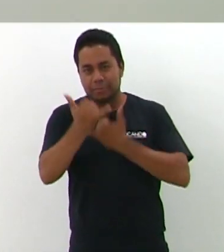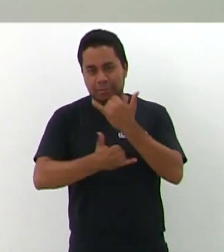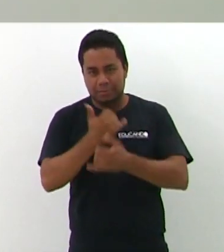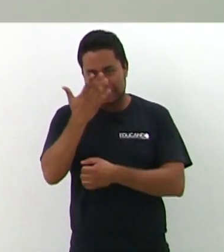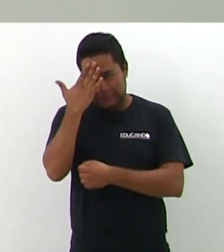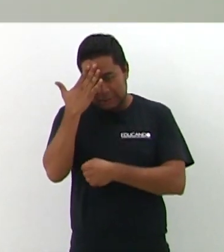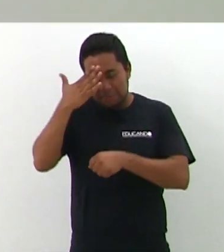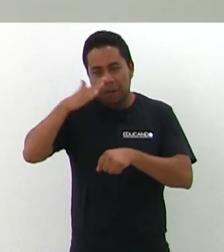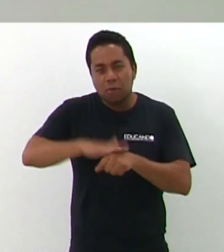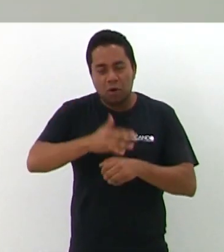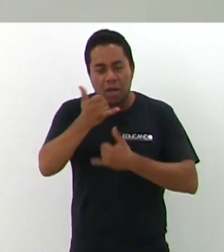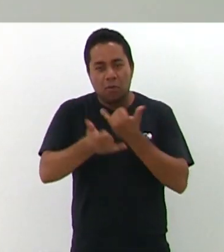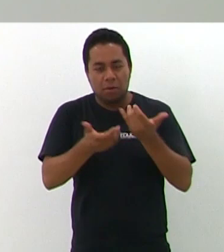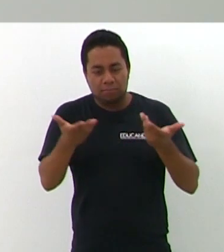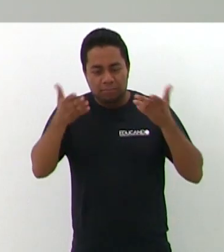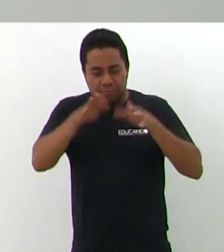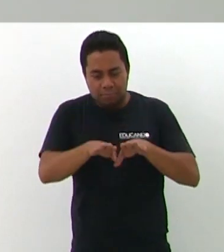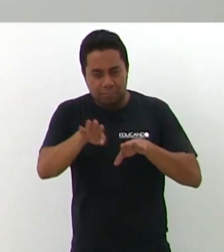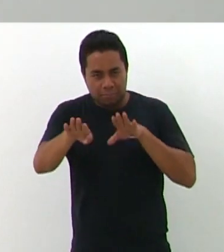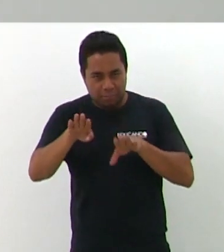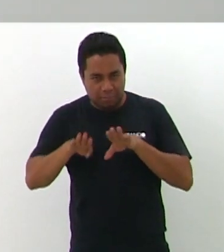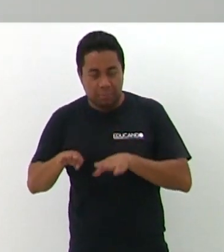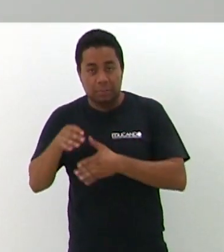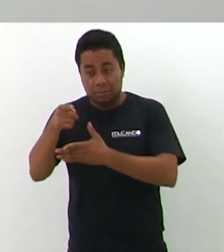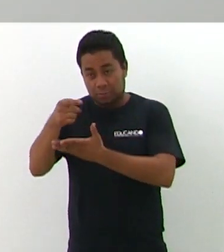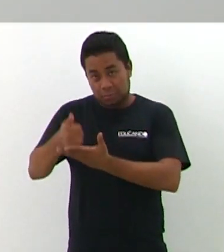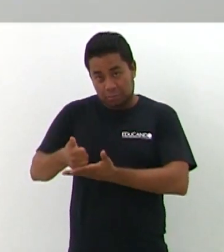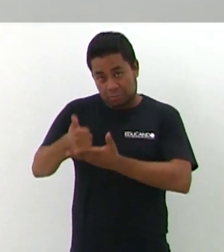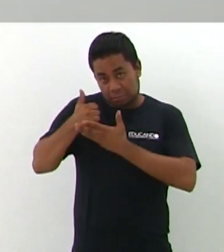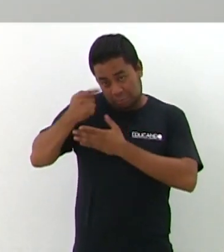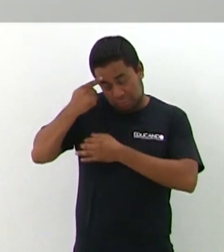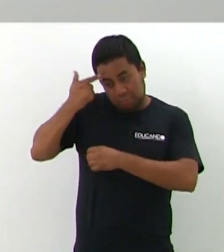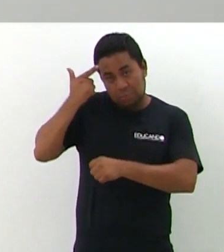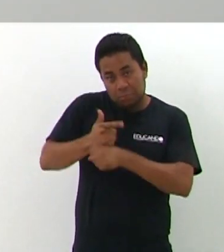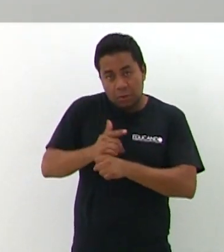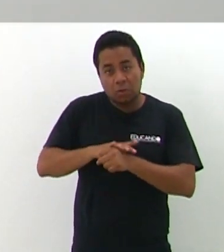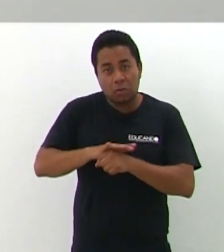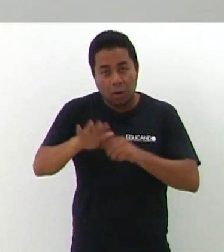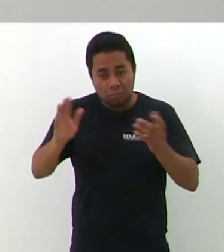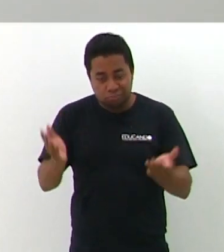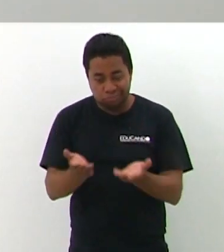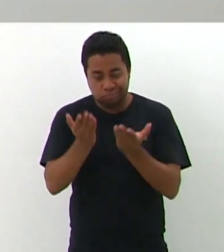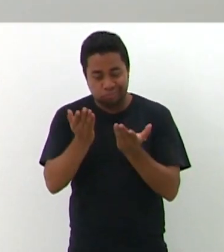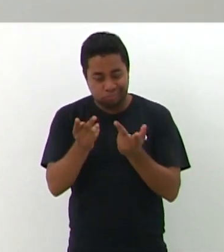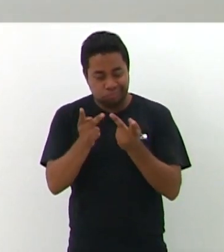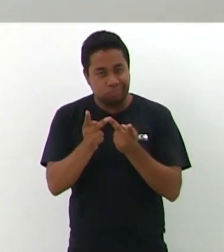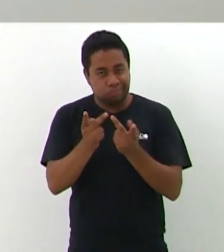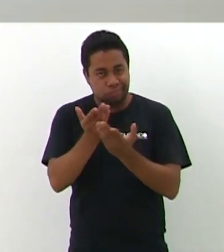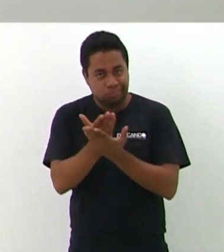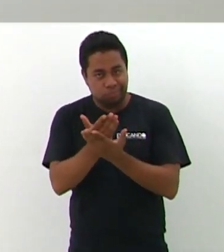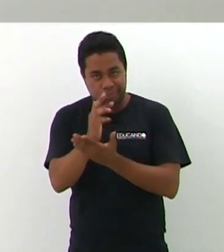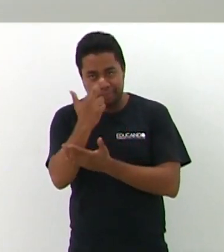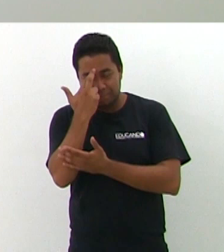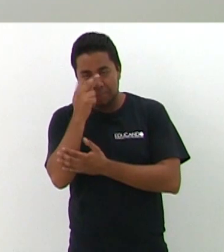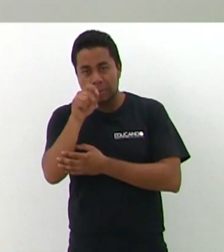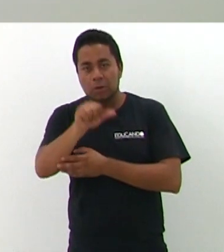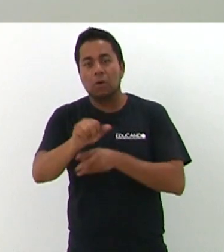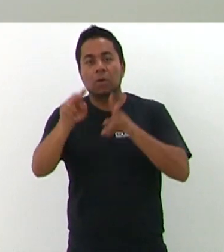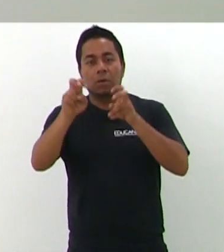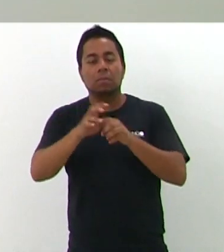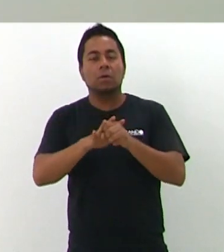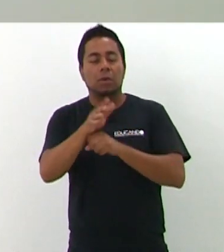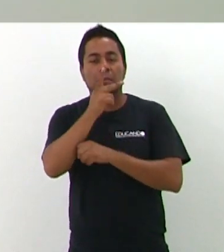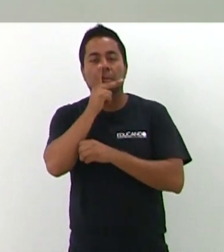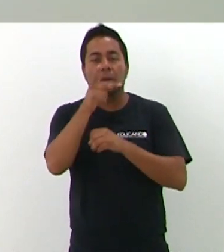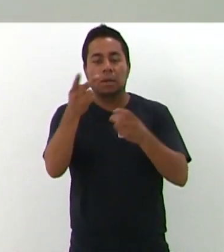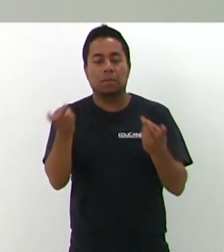a jugar memoramas y me vas a ayudar a encontrar los pares de las palabras. Recuerda que nuestro tema